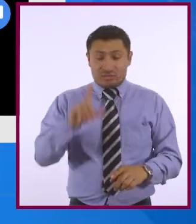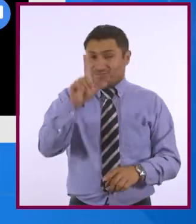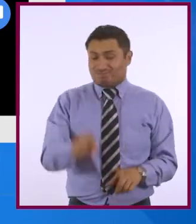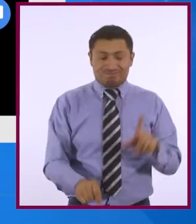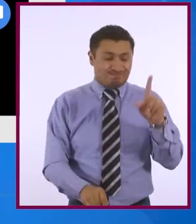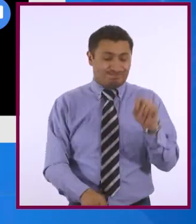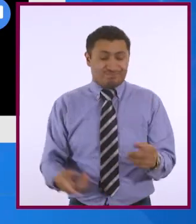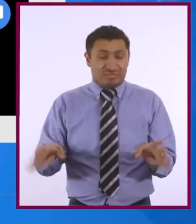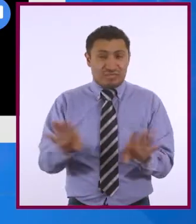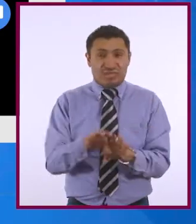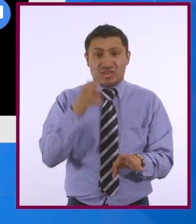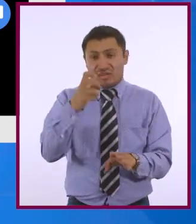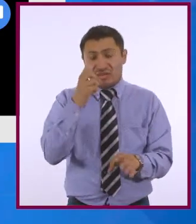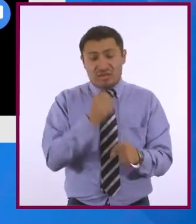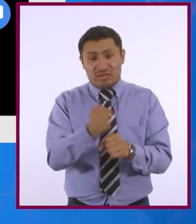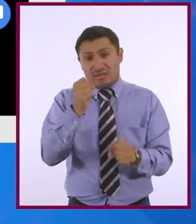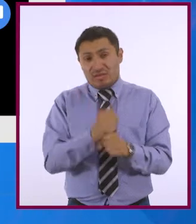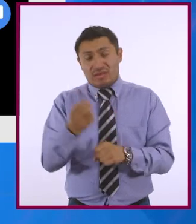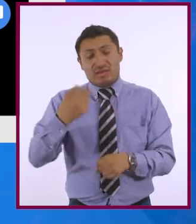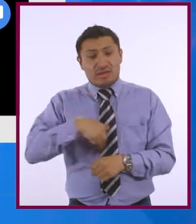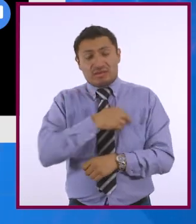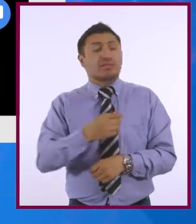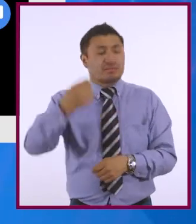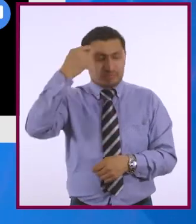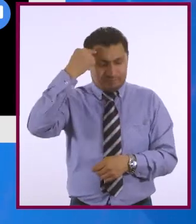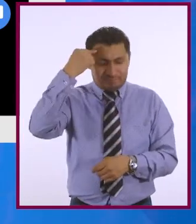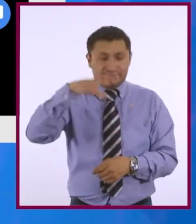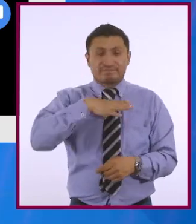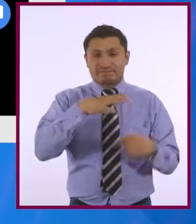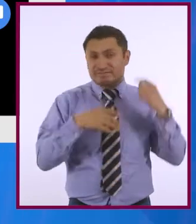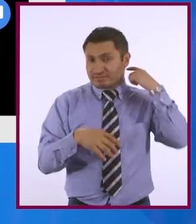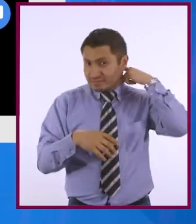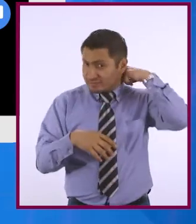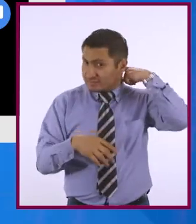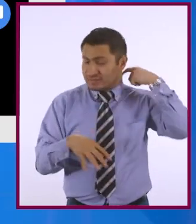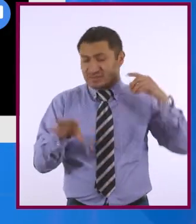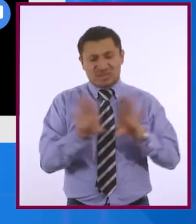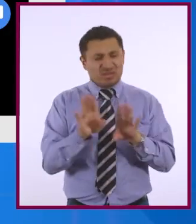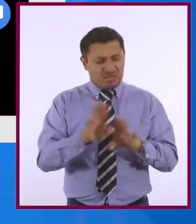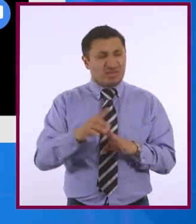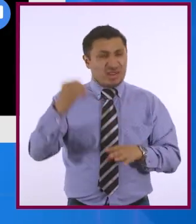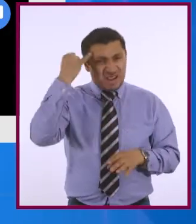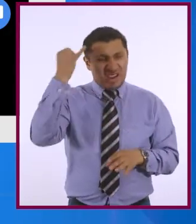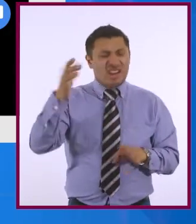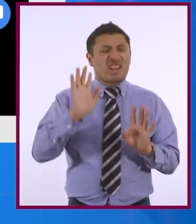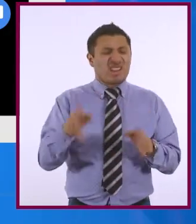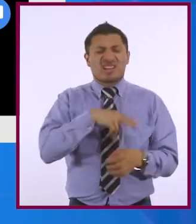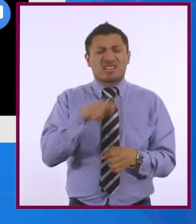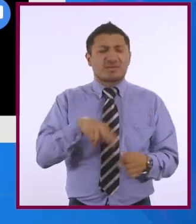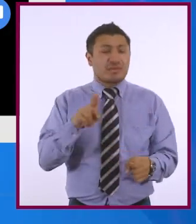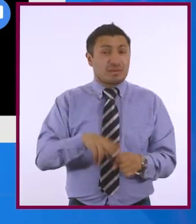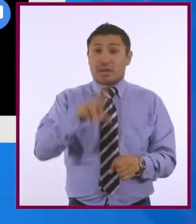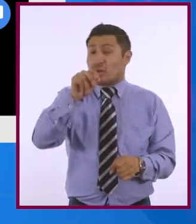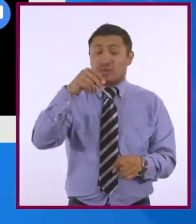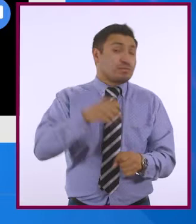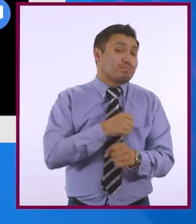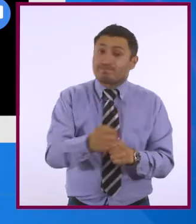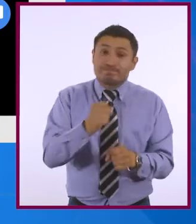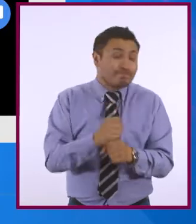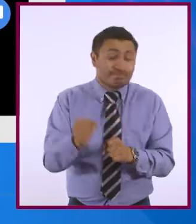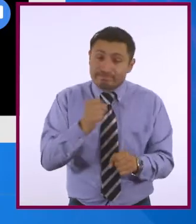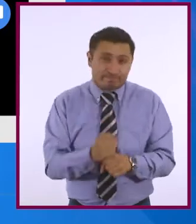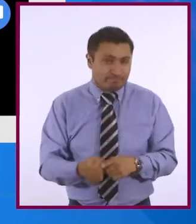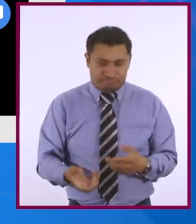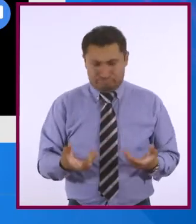esta violencia que tenemos tan internalizada o que tenemos tan normalizada que muchas veces ni siquiera lo tenemos que ver como violencia, ¿no? Muchas